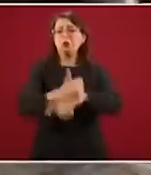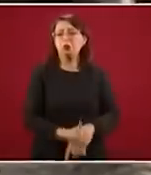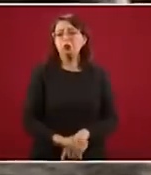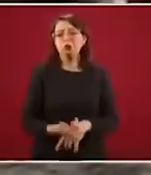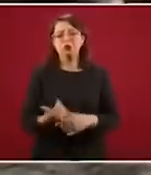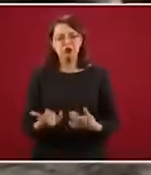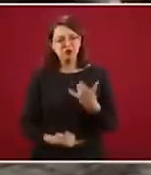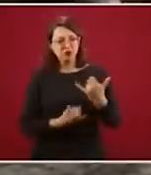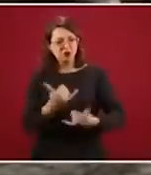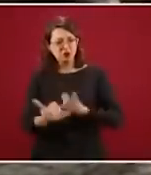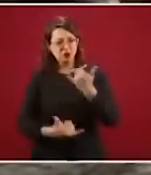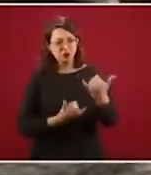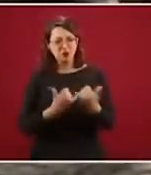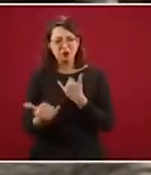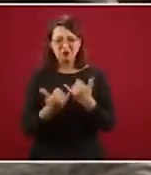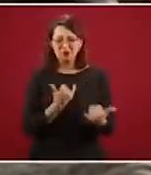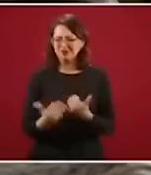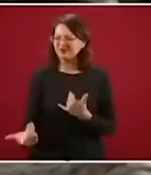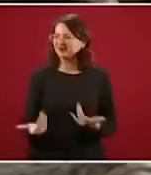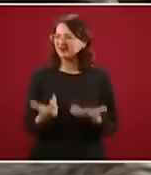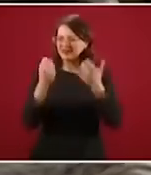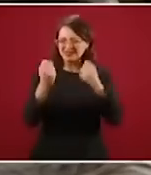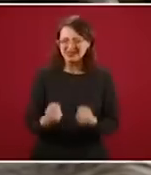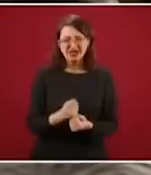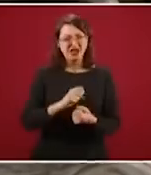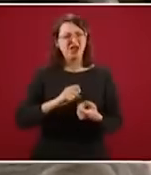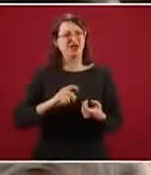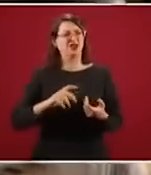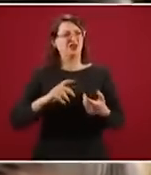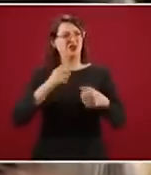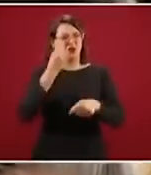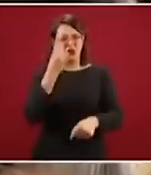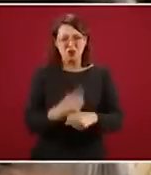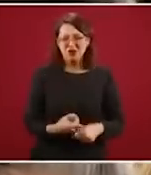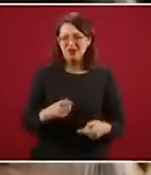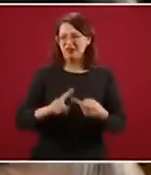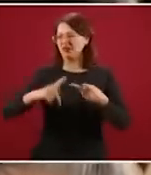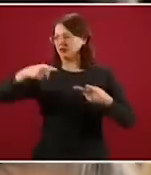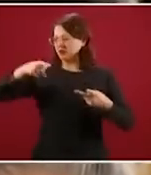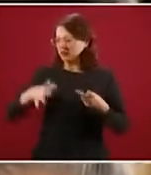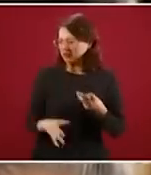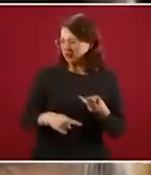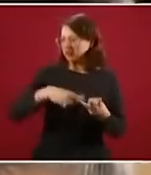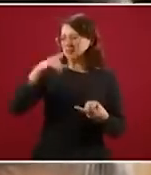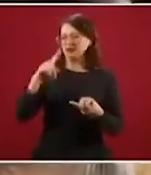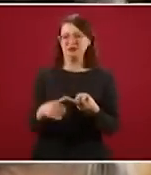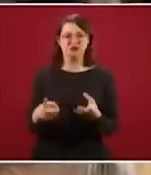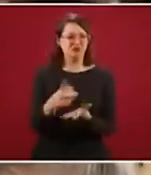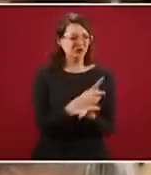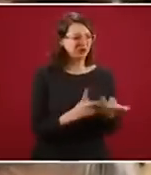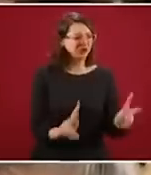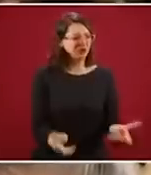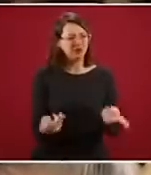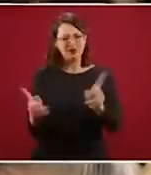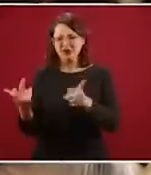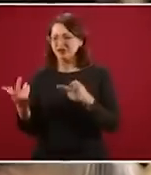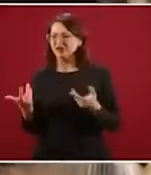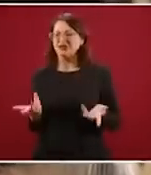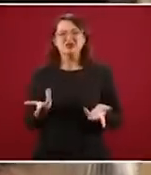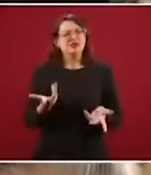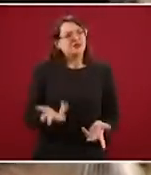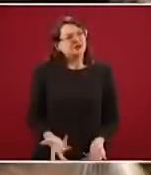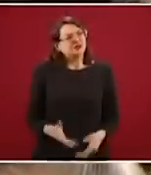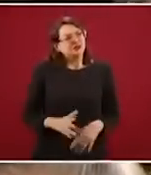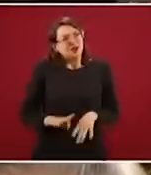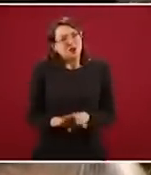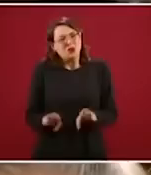de prostitución, narcotráfico y todo lo que sabemos. ¿Qué les diría usted a estos diputados que aprobaron esta ley y cómo